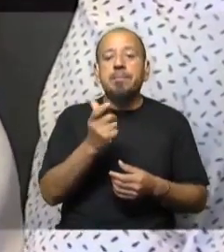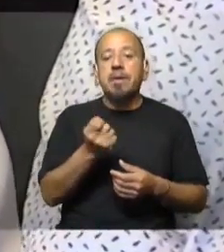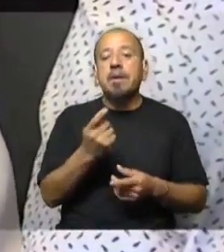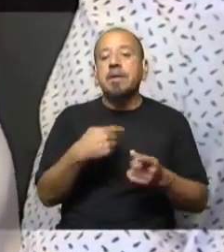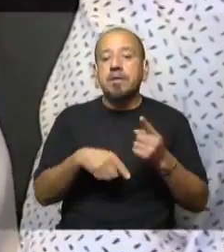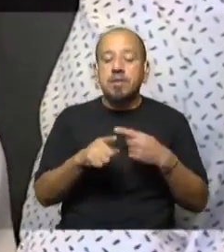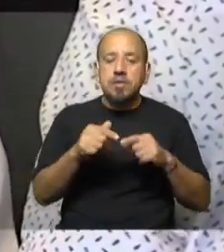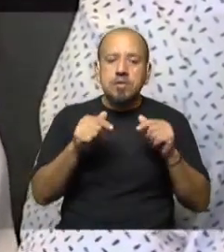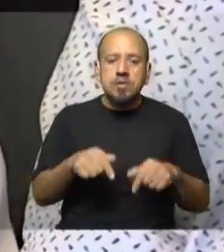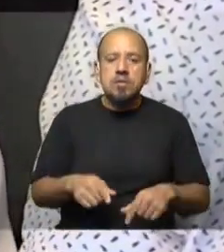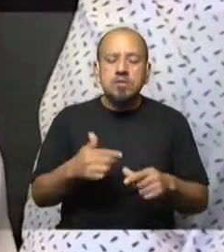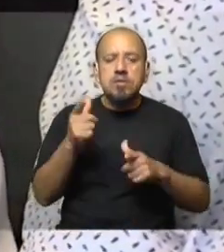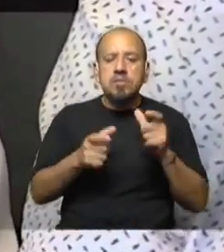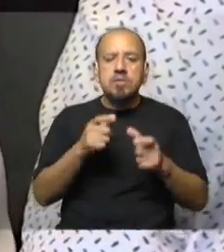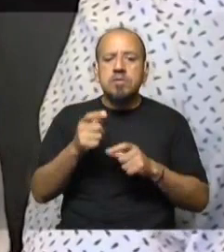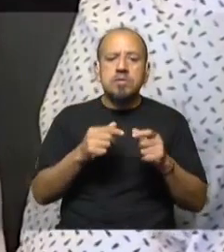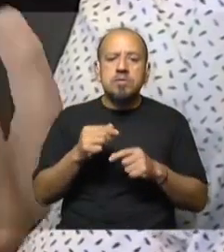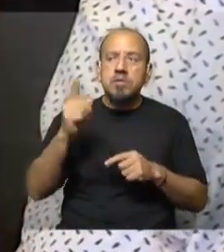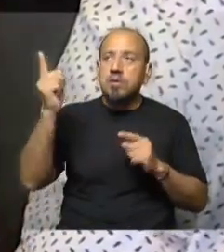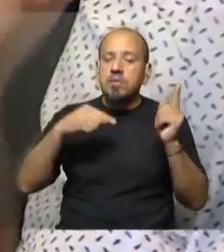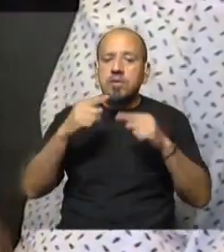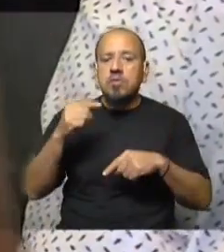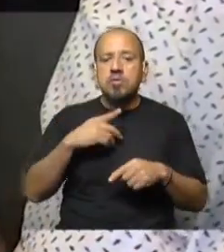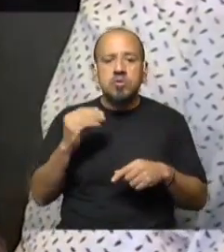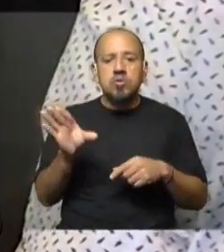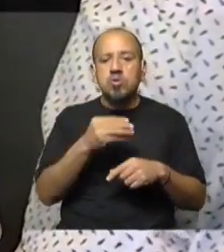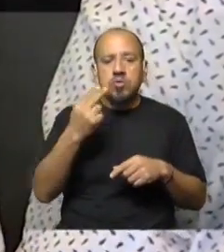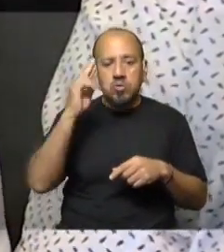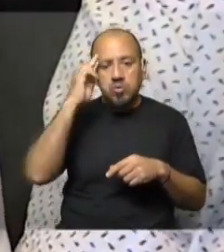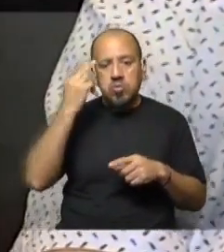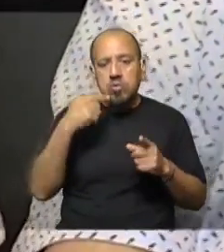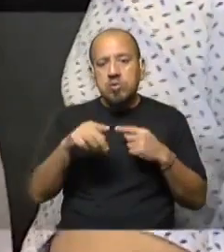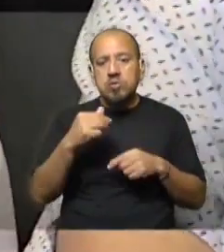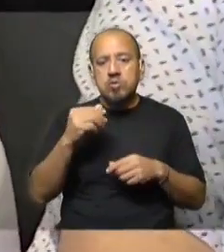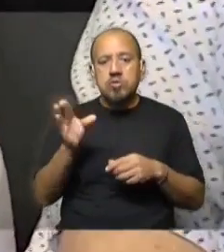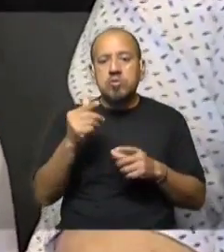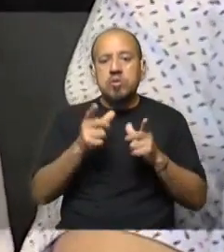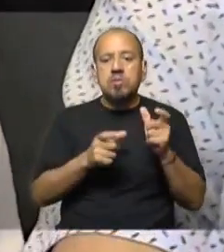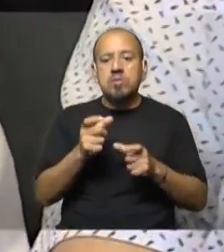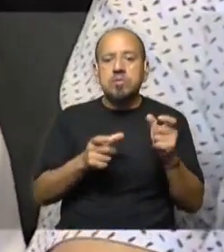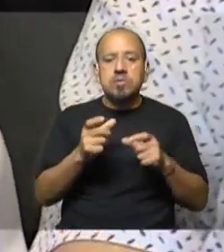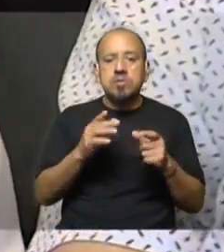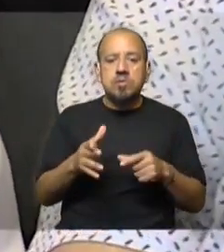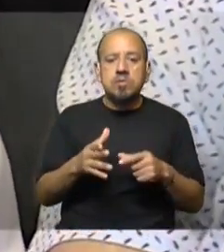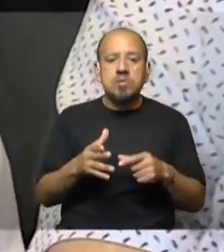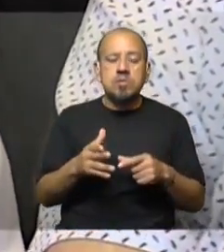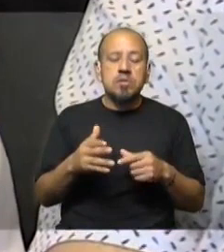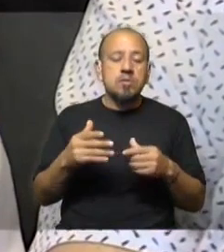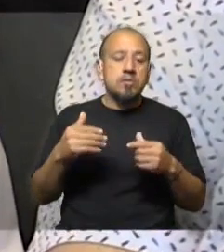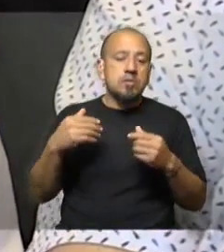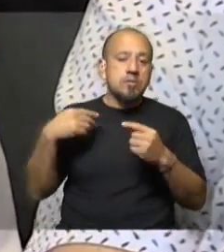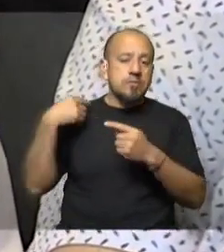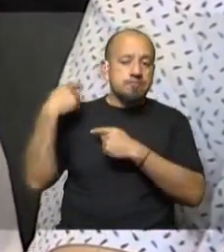Y todos esos inmigrantes, es importante que nosotros, todos los uruguayos, todos los que estamos aquí, descendemos